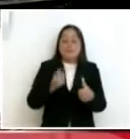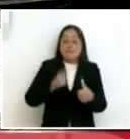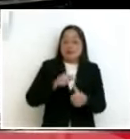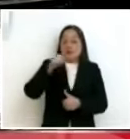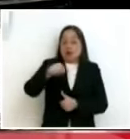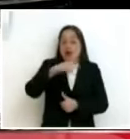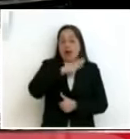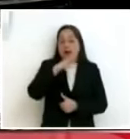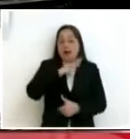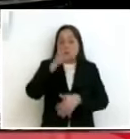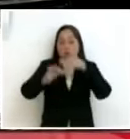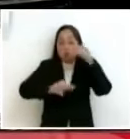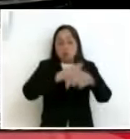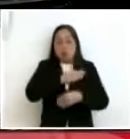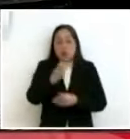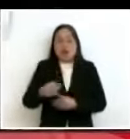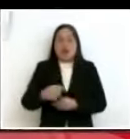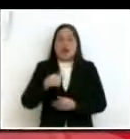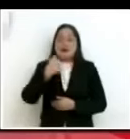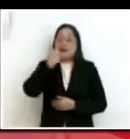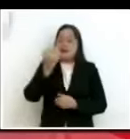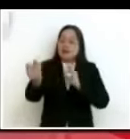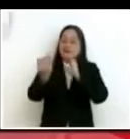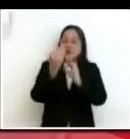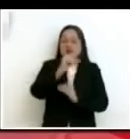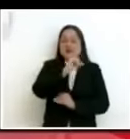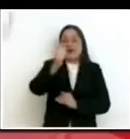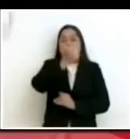quiero hablar a los estudiantes. Senadora, querida,